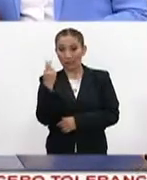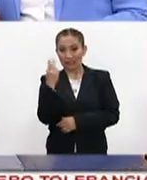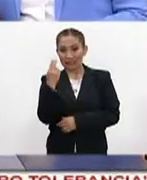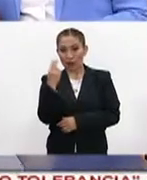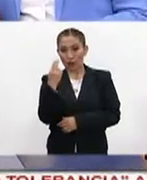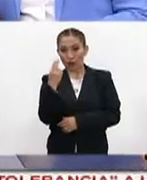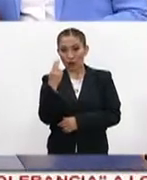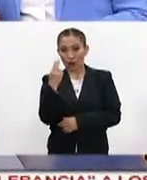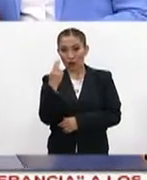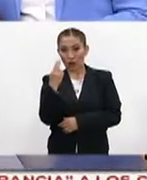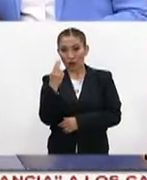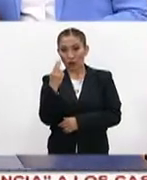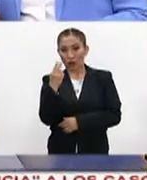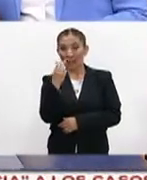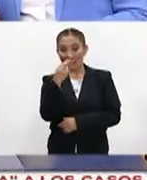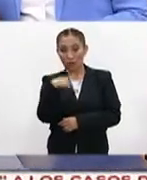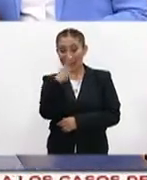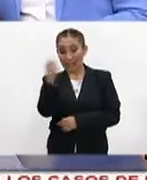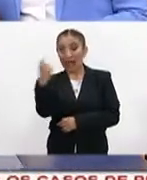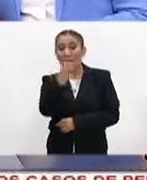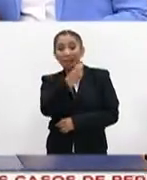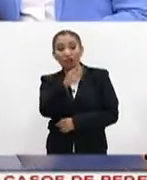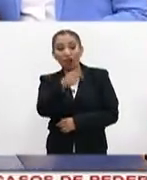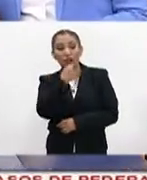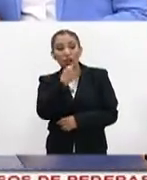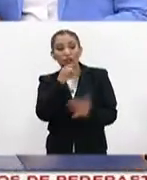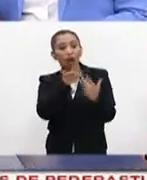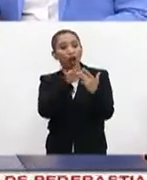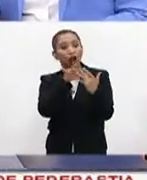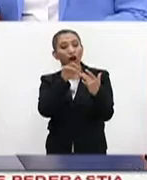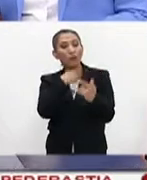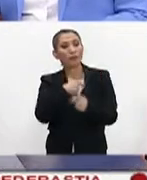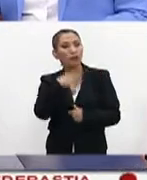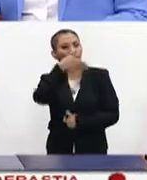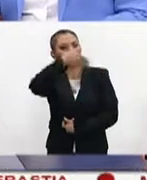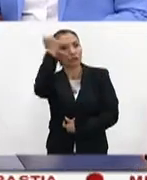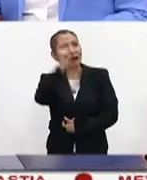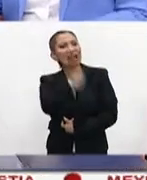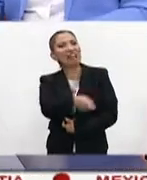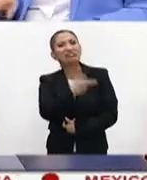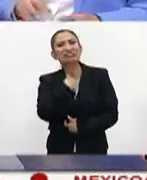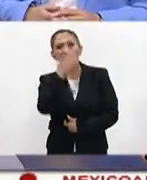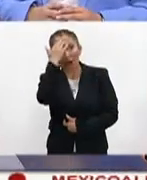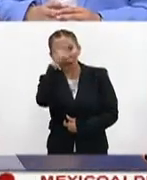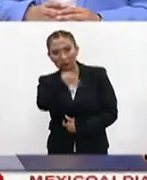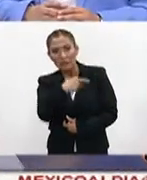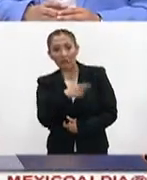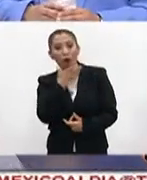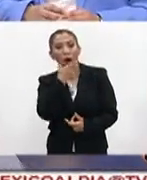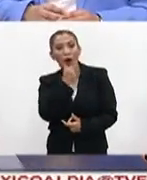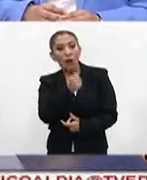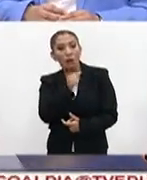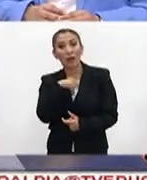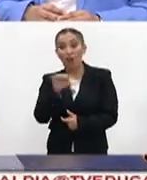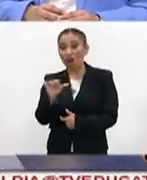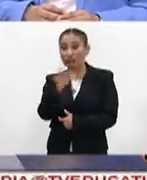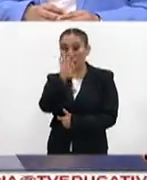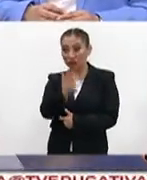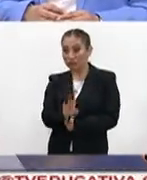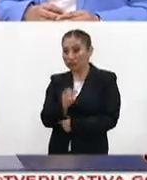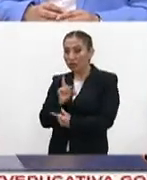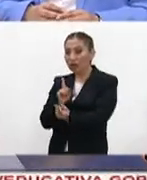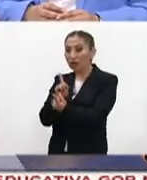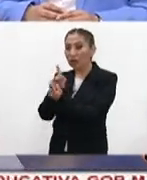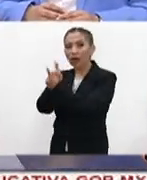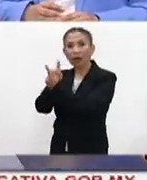25. 25% han chateado con un desconocido, y de esos, de cada 100 niños, 11 se han visto con ese hombre, con esa mujer, que quizás